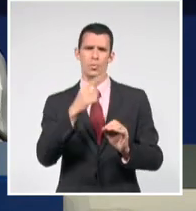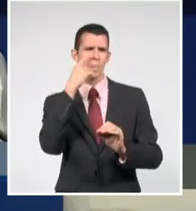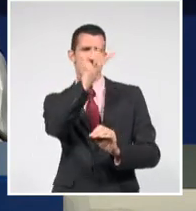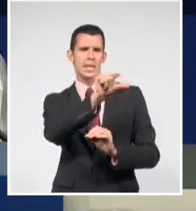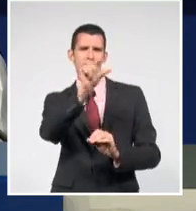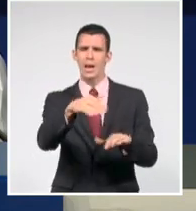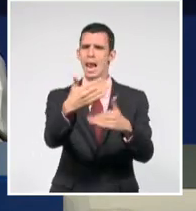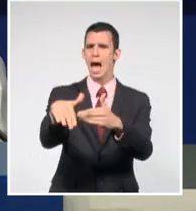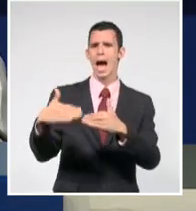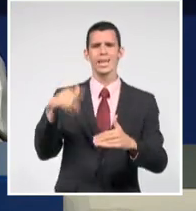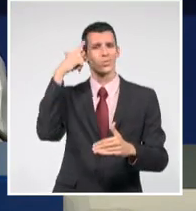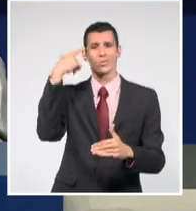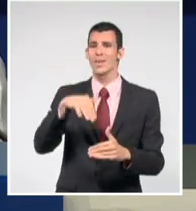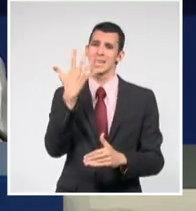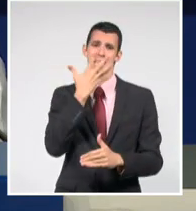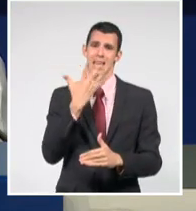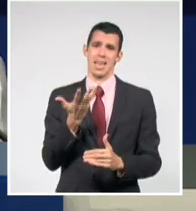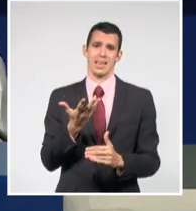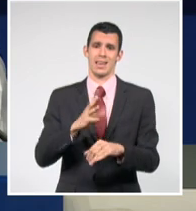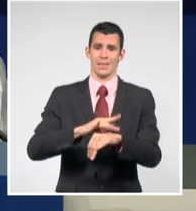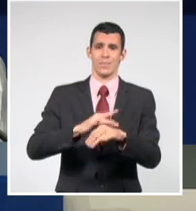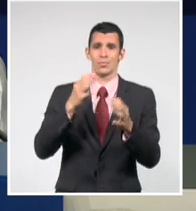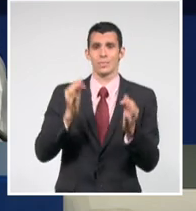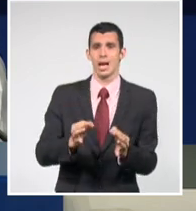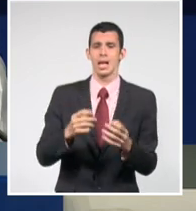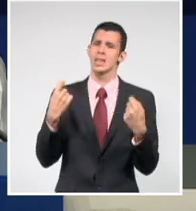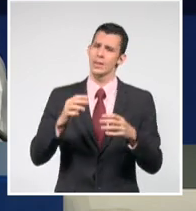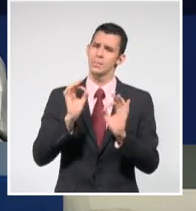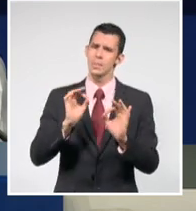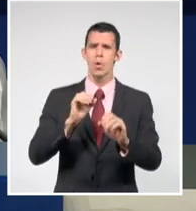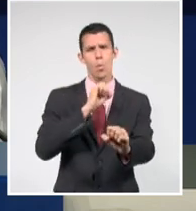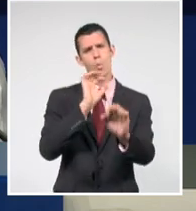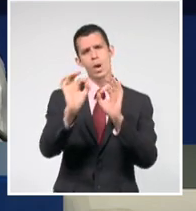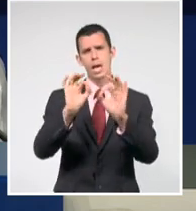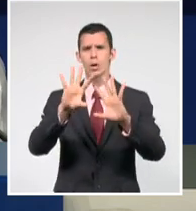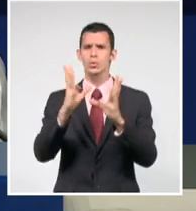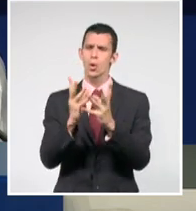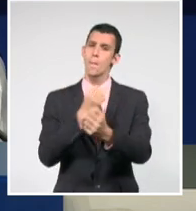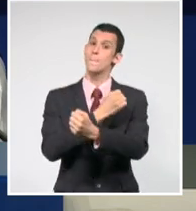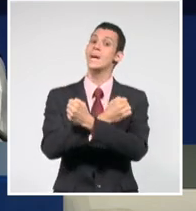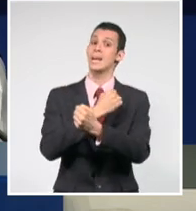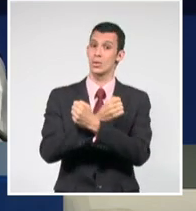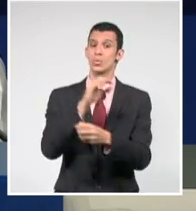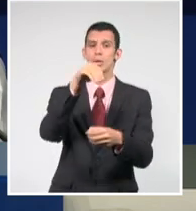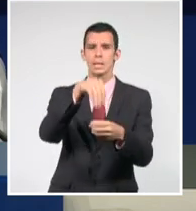que supone un alto riesgo de no extremar el cuidado en casa y en cada centro